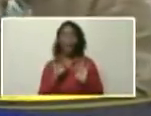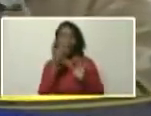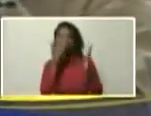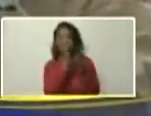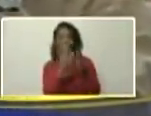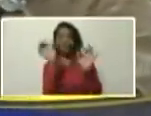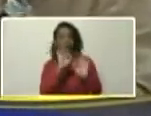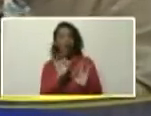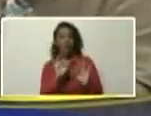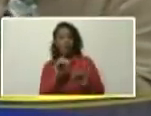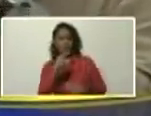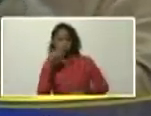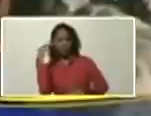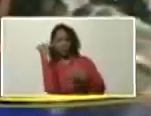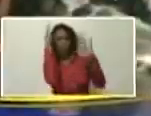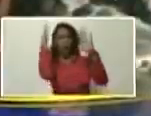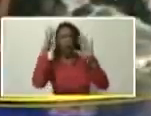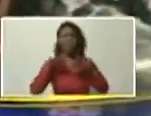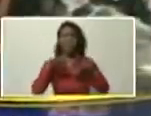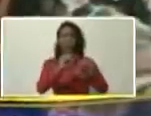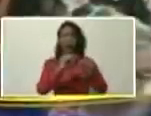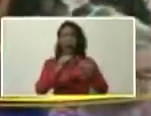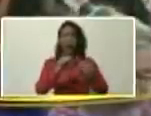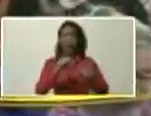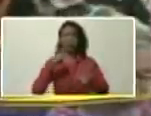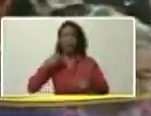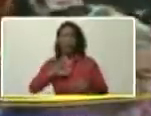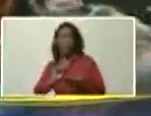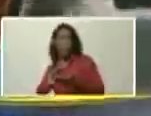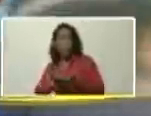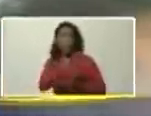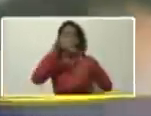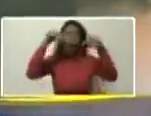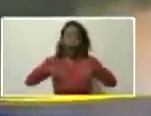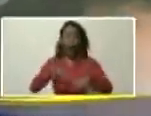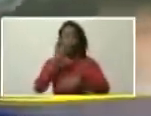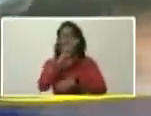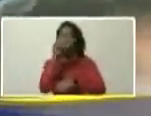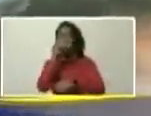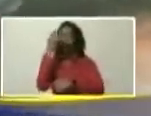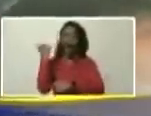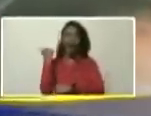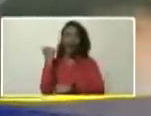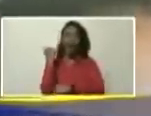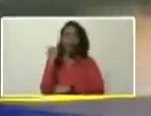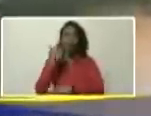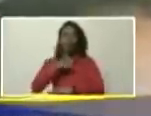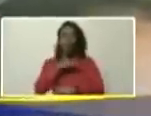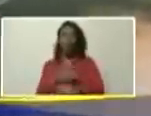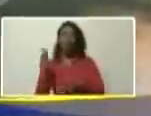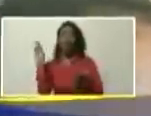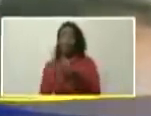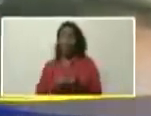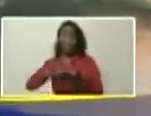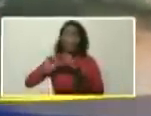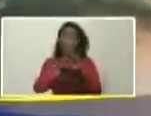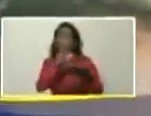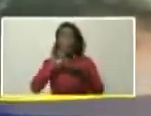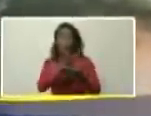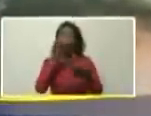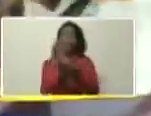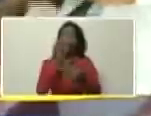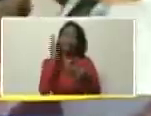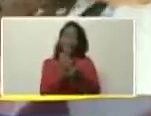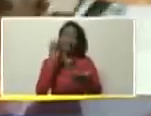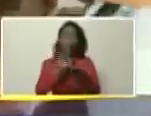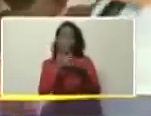nadie, y mucho menos ante un imperio. Si los expulsamos de aquí hace 200 años, los expulsaremos 1000 veces en